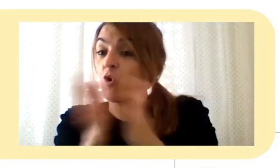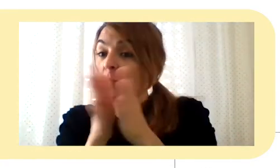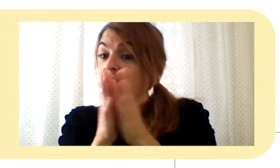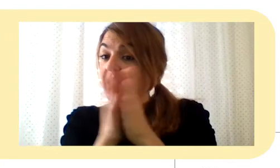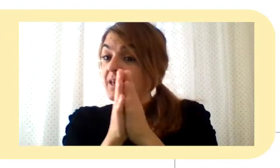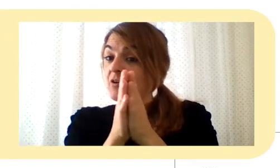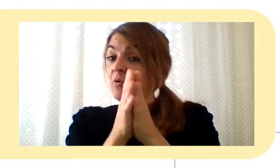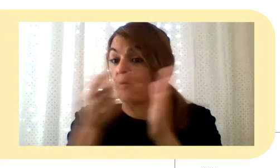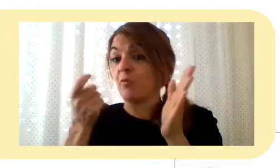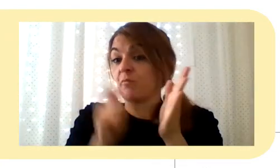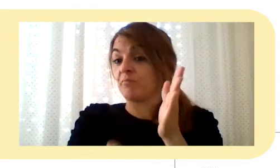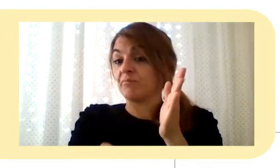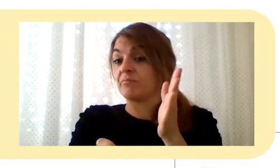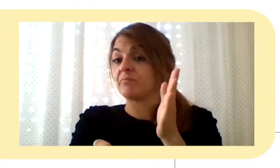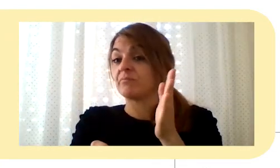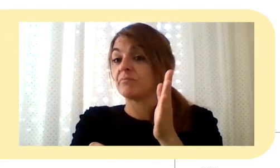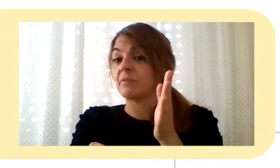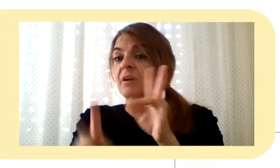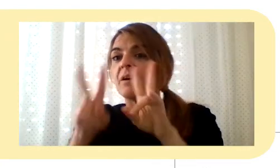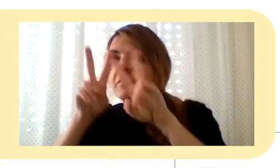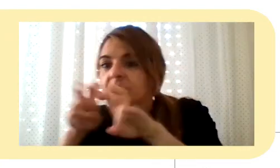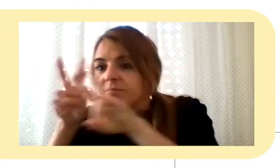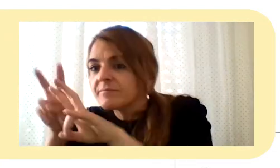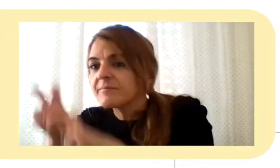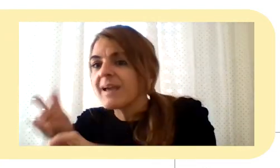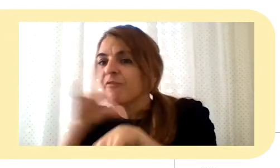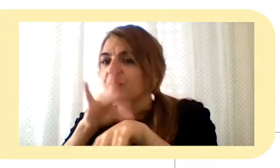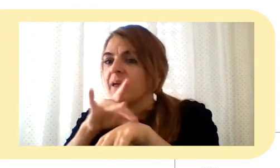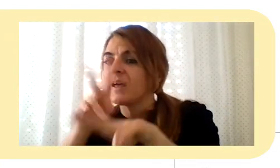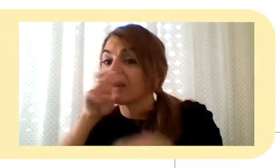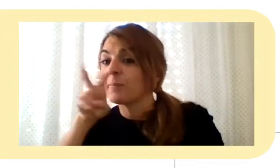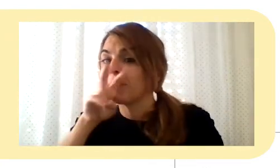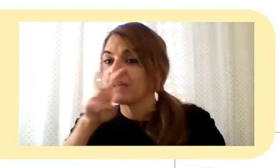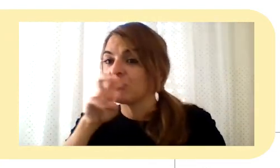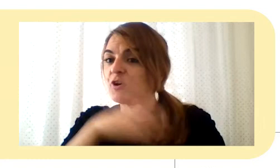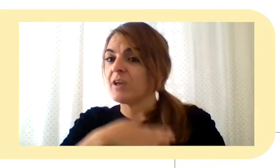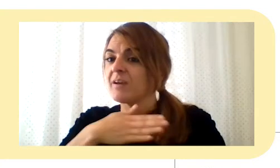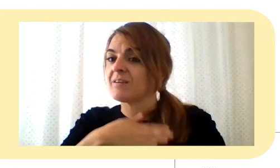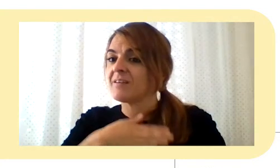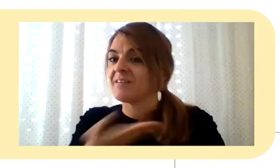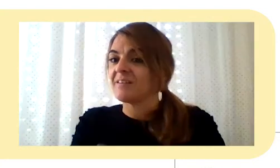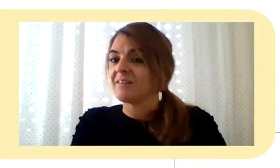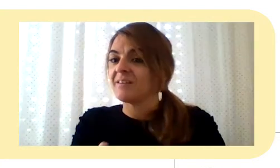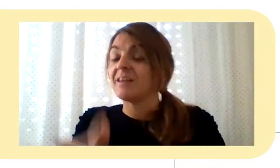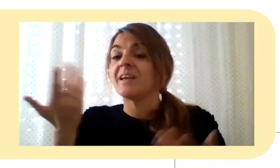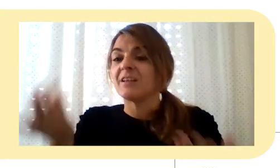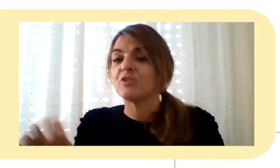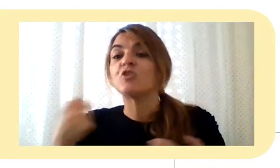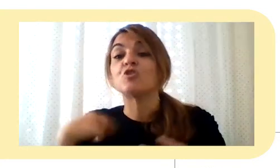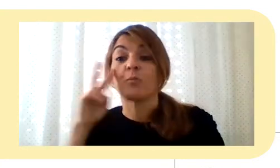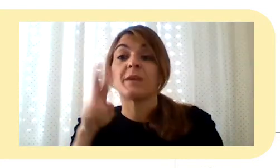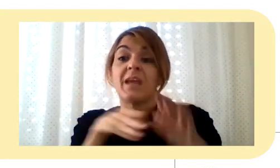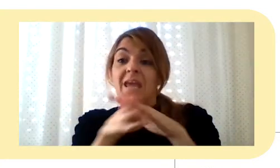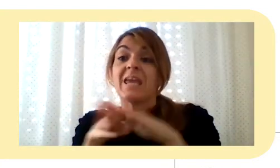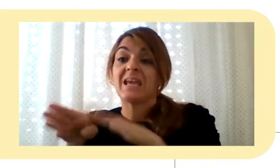fue buscar las enfermedades respiratorias. Yo miré qué era causa de ingreso en las estadísticas del Ministerio